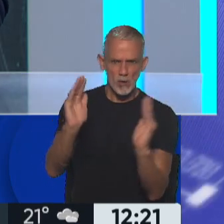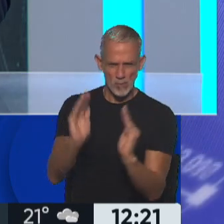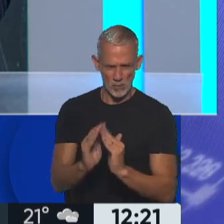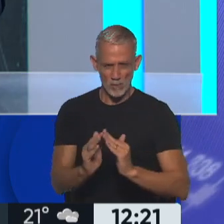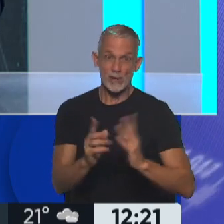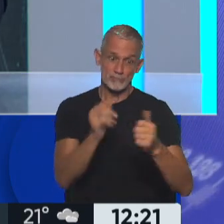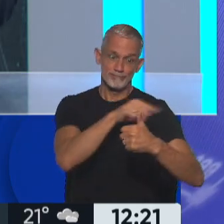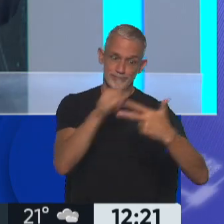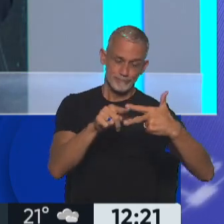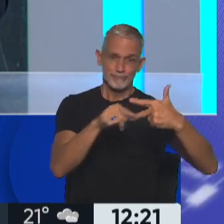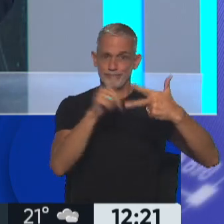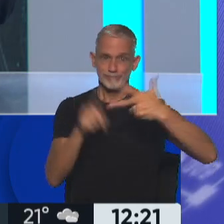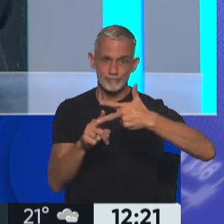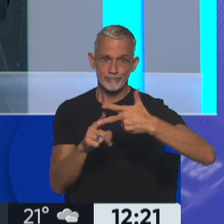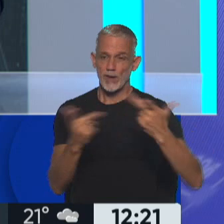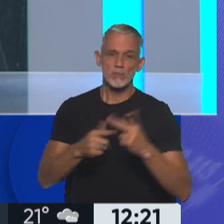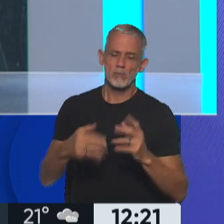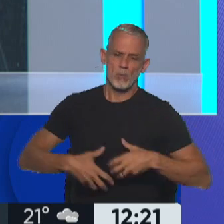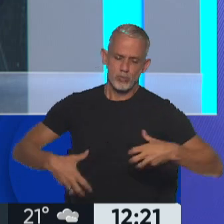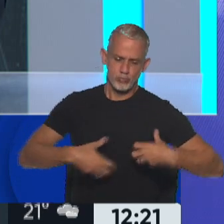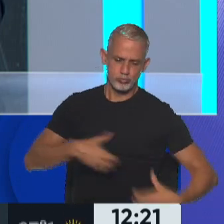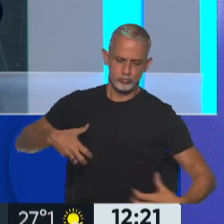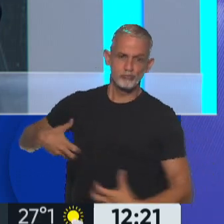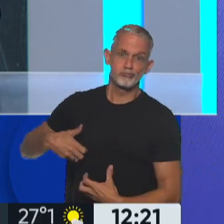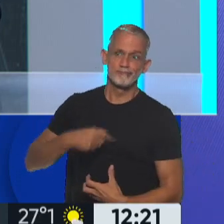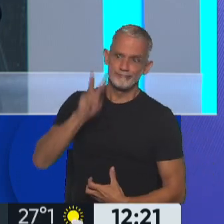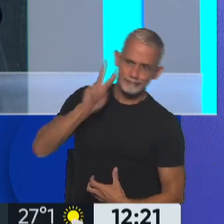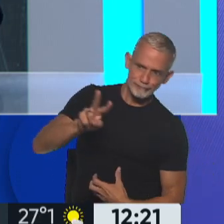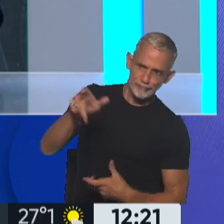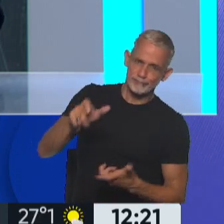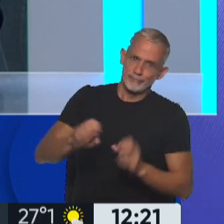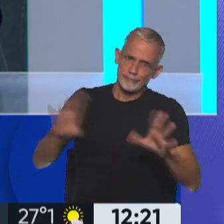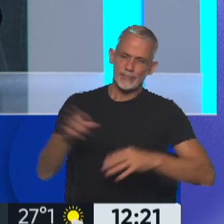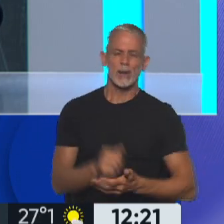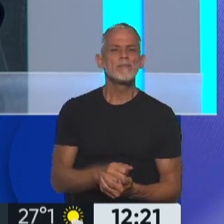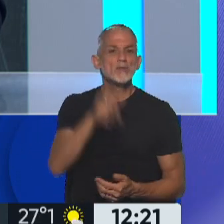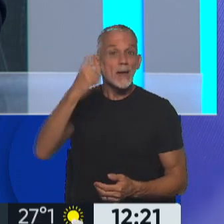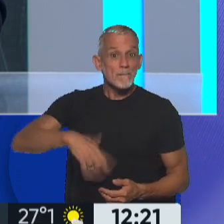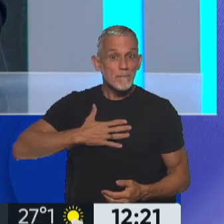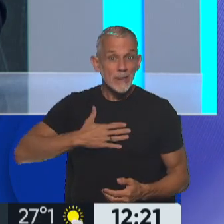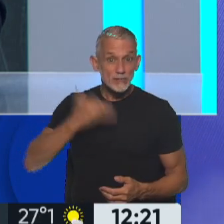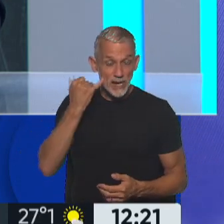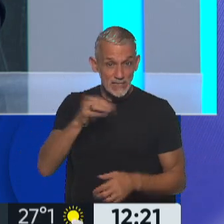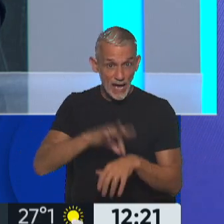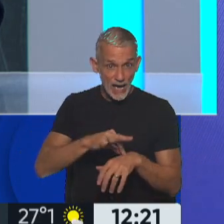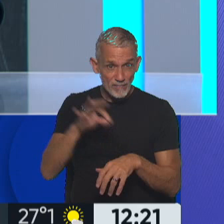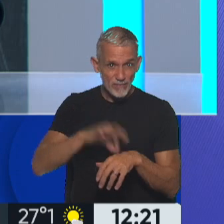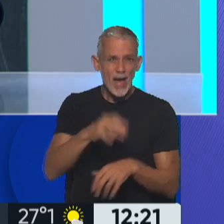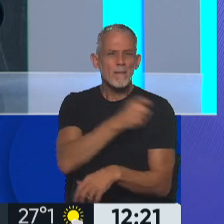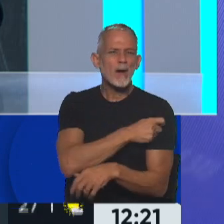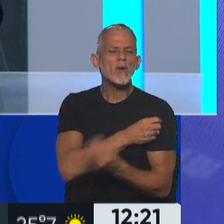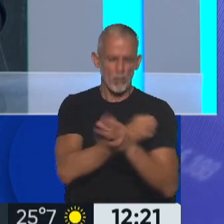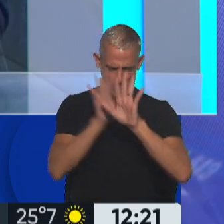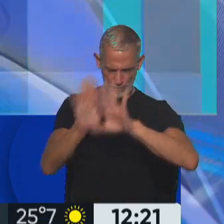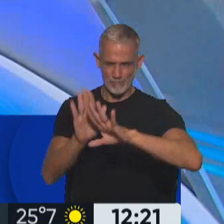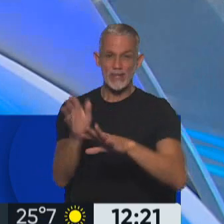hasta una respuesta inflamatoria sistémica, que es lo que se ve en los pacientes que necesitan terapia ¿Cuándo tiene que intensiva. vacunarse esa persona que ya pasó por la enfermedad? Bueno, no, es que la vacuna